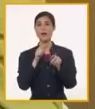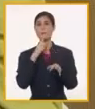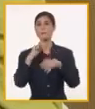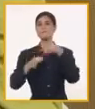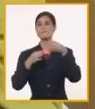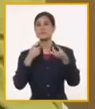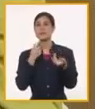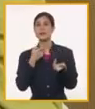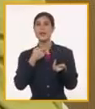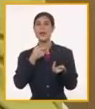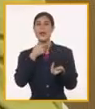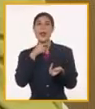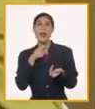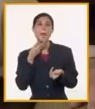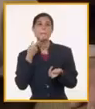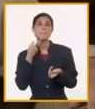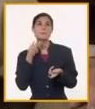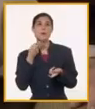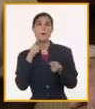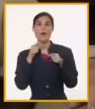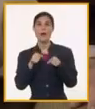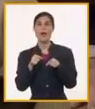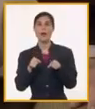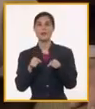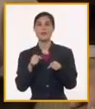un territorio marcado por la rebeldía.